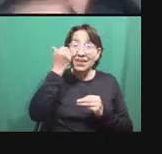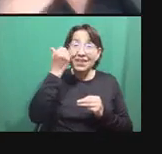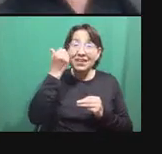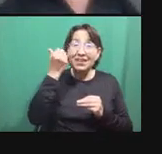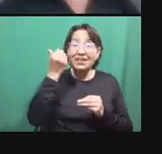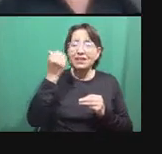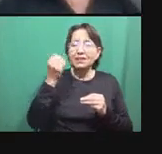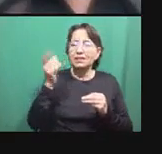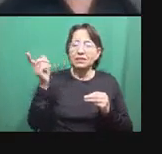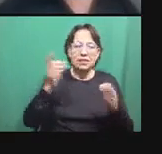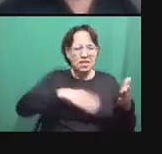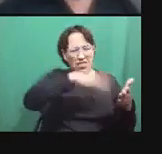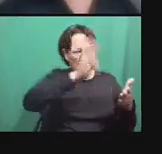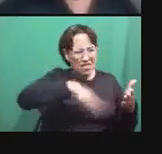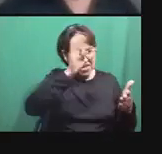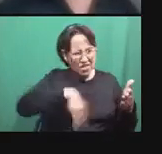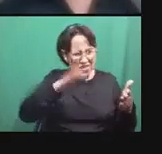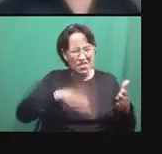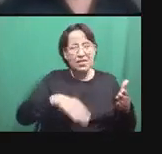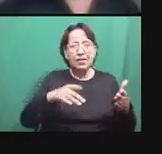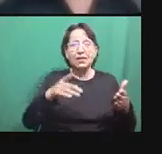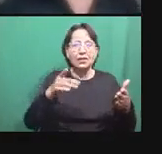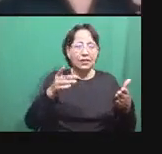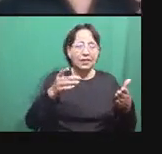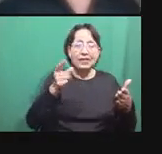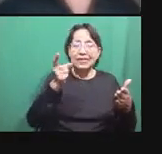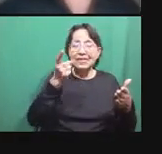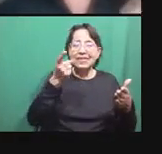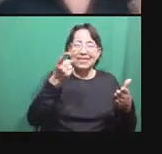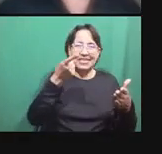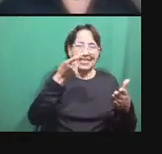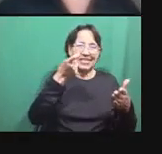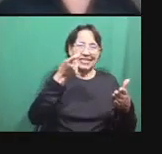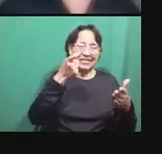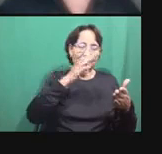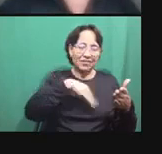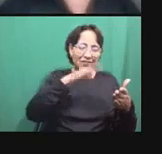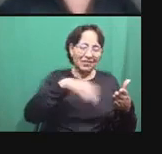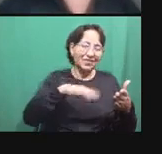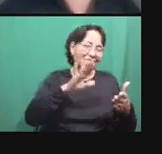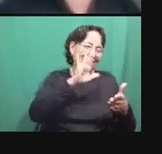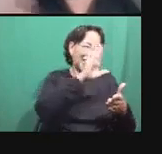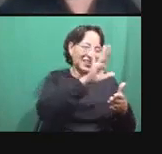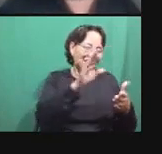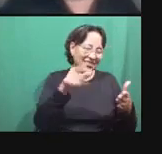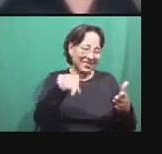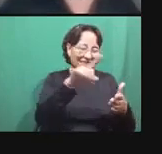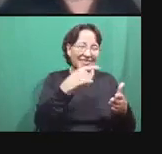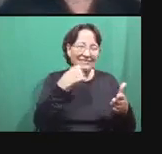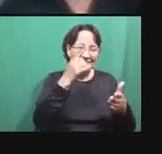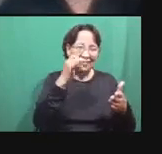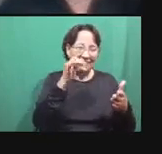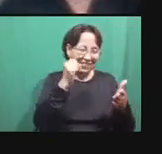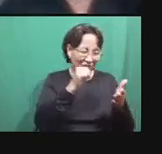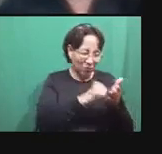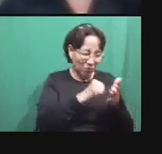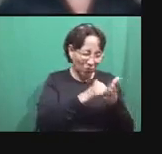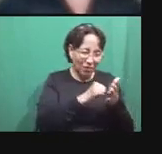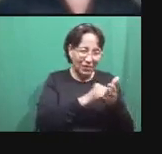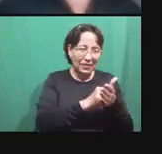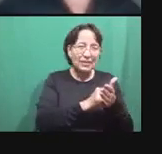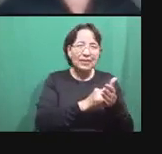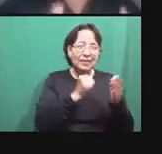a evitar que esa porosidad que también tiene el cerámico del concreto pueda tener para garantizar su